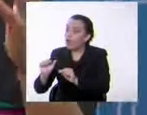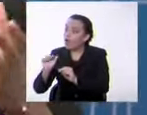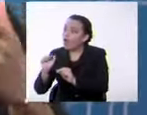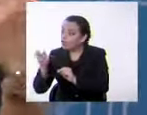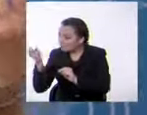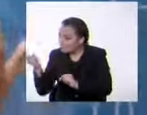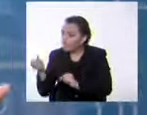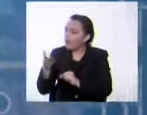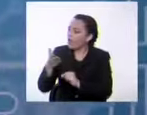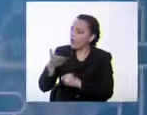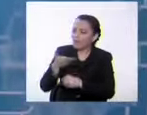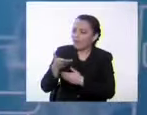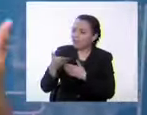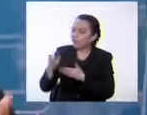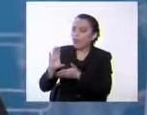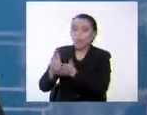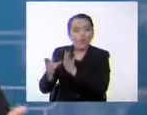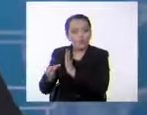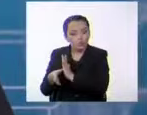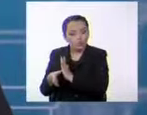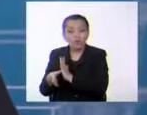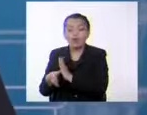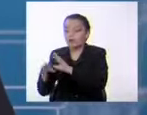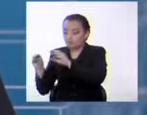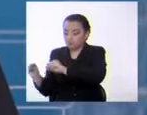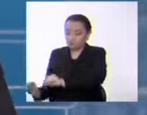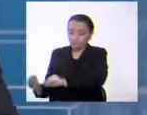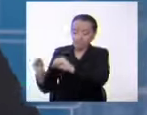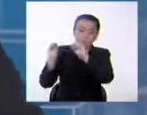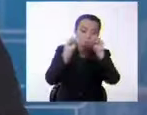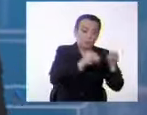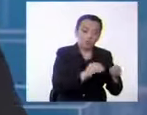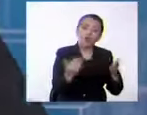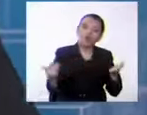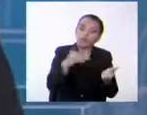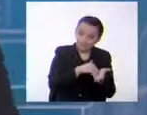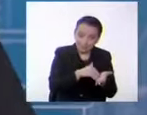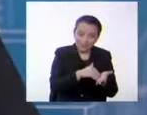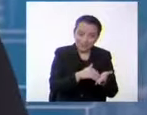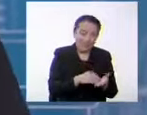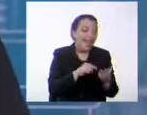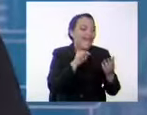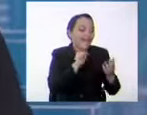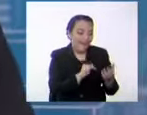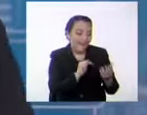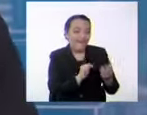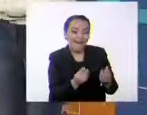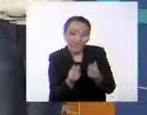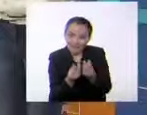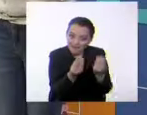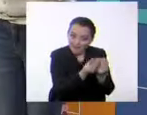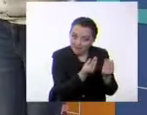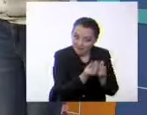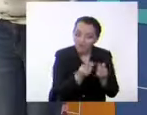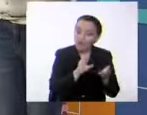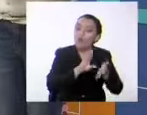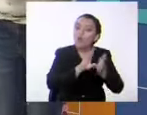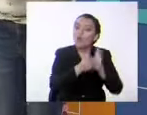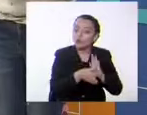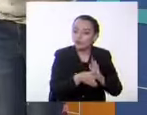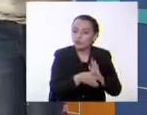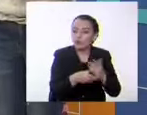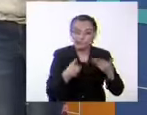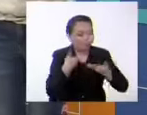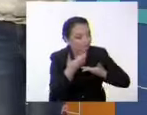los inventos o los cambios científicos que ayudan a transformar también todo esto. Transforma realmente de